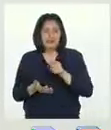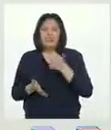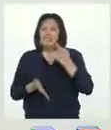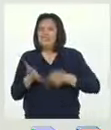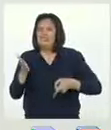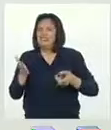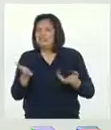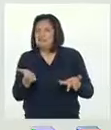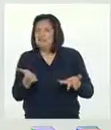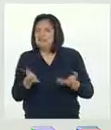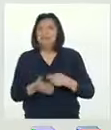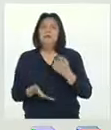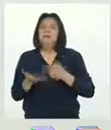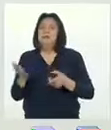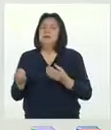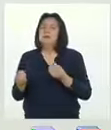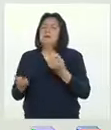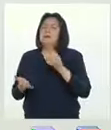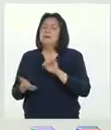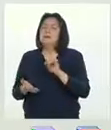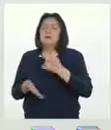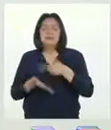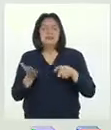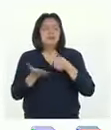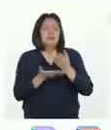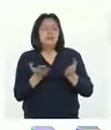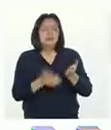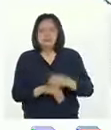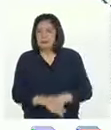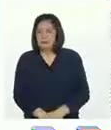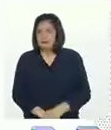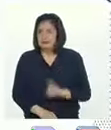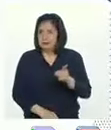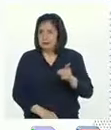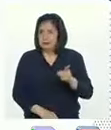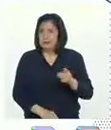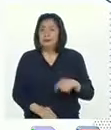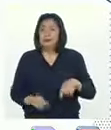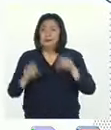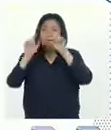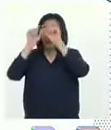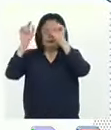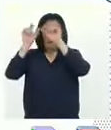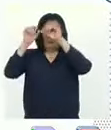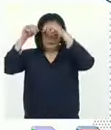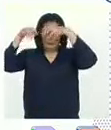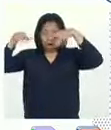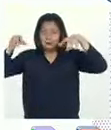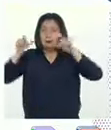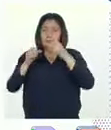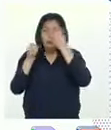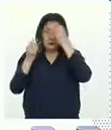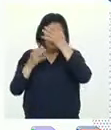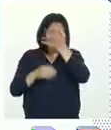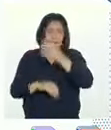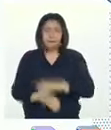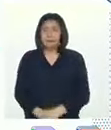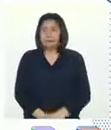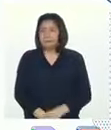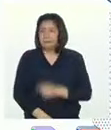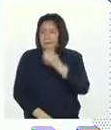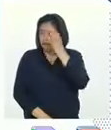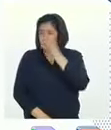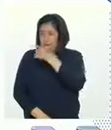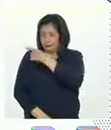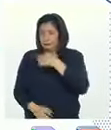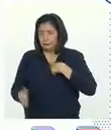qué es, para qué sirve y qué partes tiene. Este es el organizador que les he preparado con esta información. Creo que